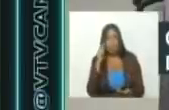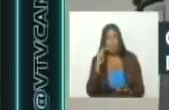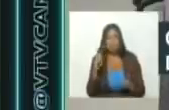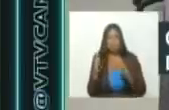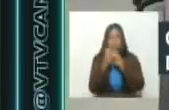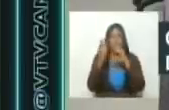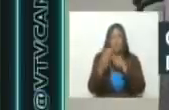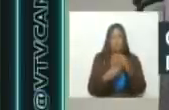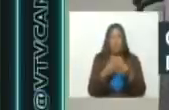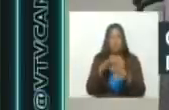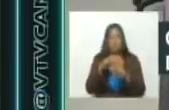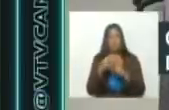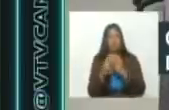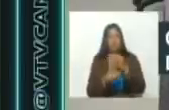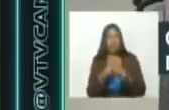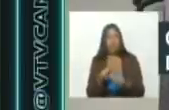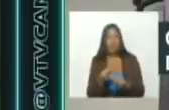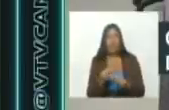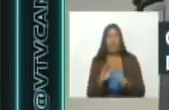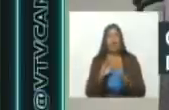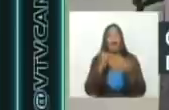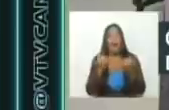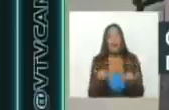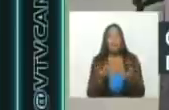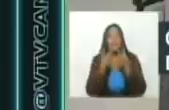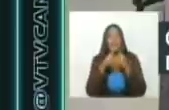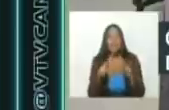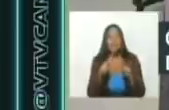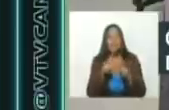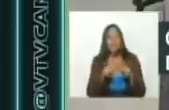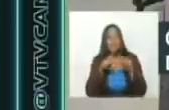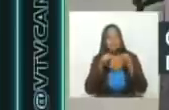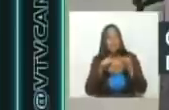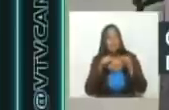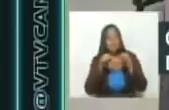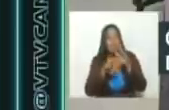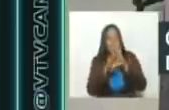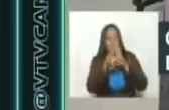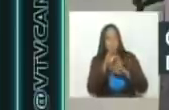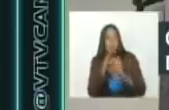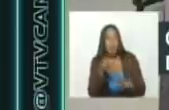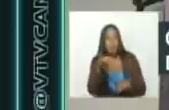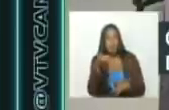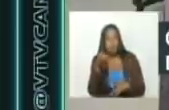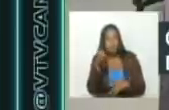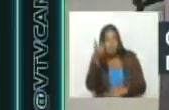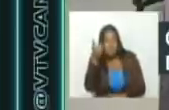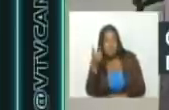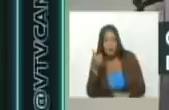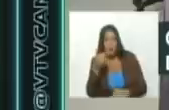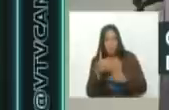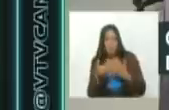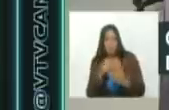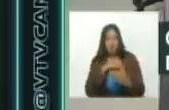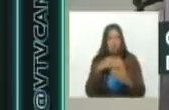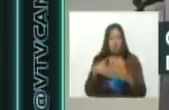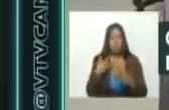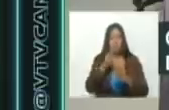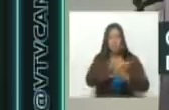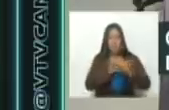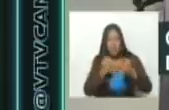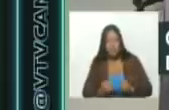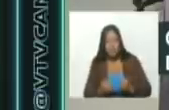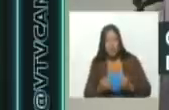situación. Ahora eso está ocurriendo, va a mantenerse de manera progresiva porque nosotros haremos todo lo que esté a nuestro alcance para